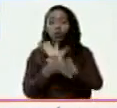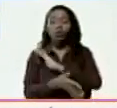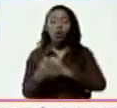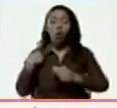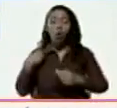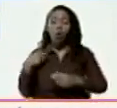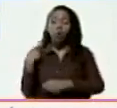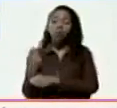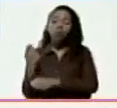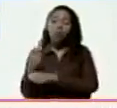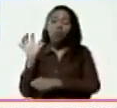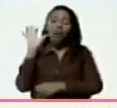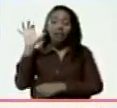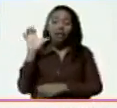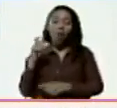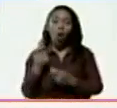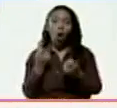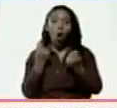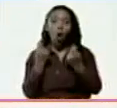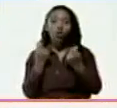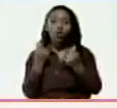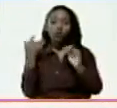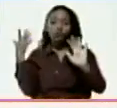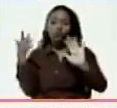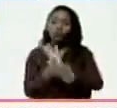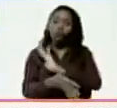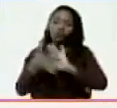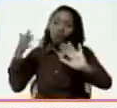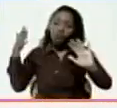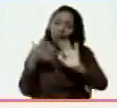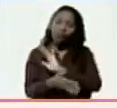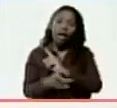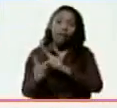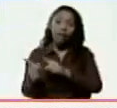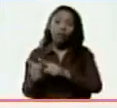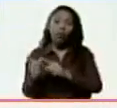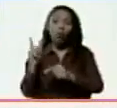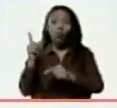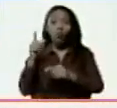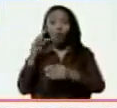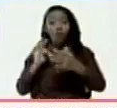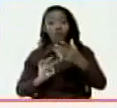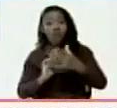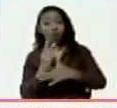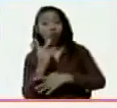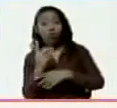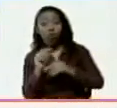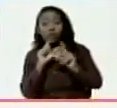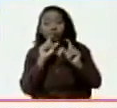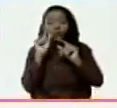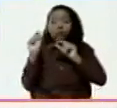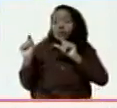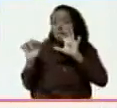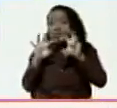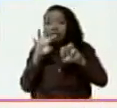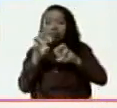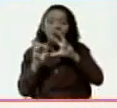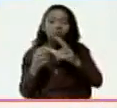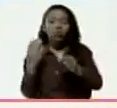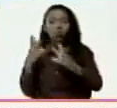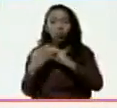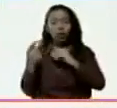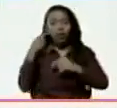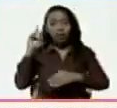ingresos del estado los costos que significan es una reedición de los fondos buitres para el mundo porque las sanciones